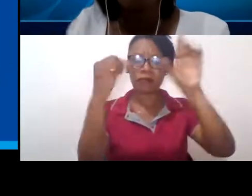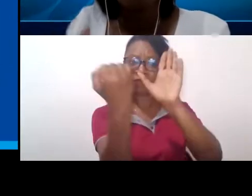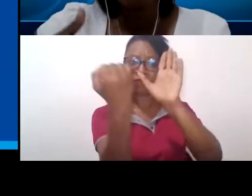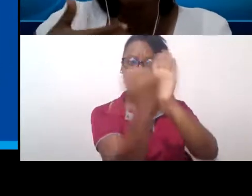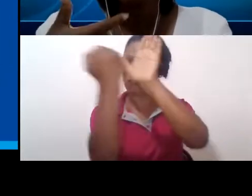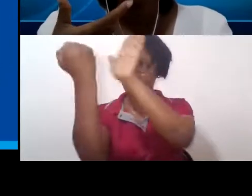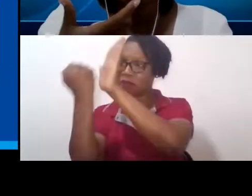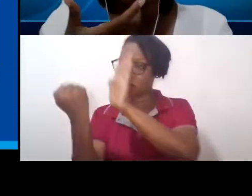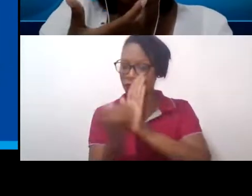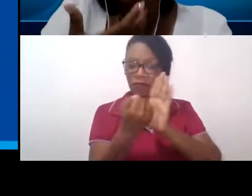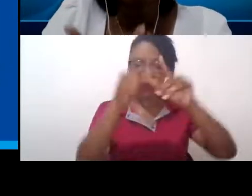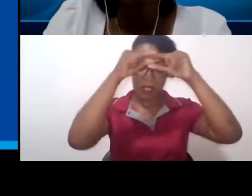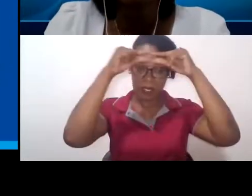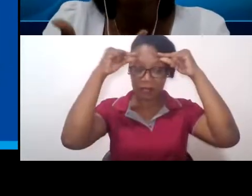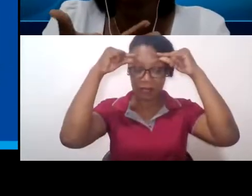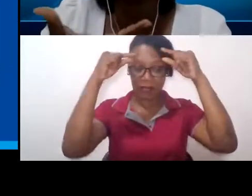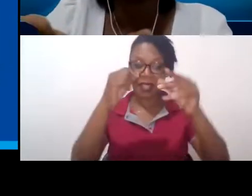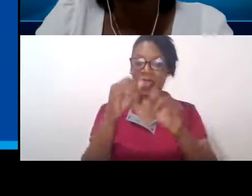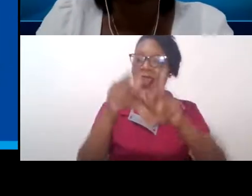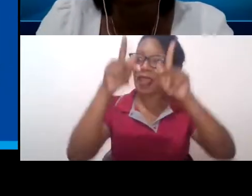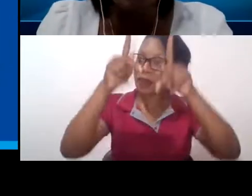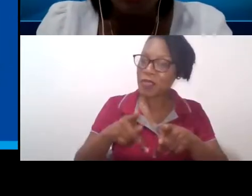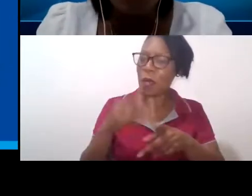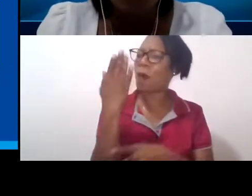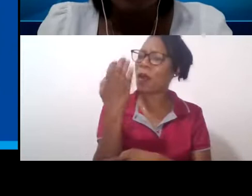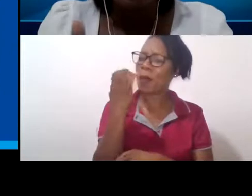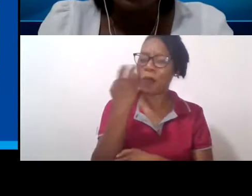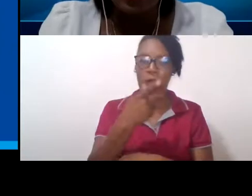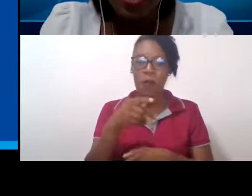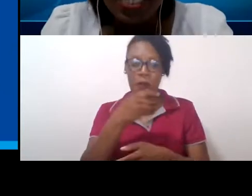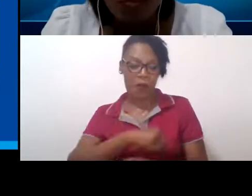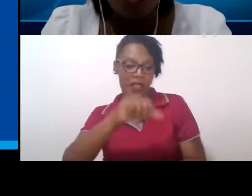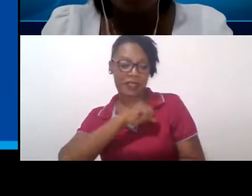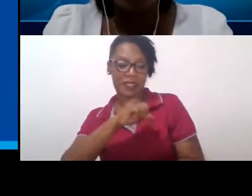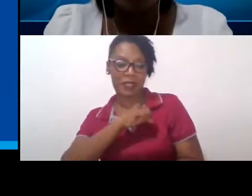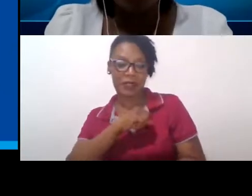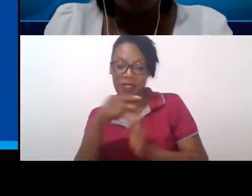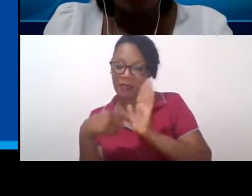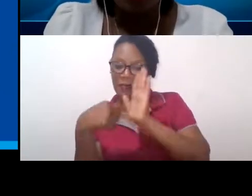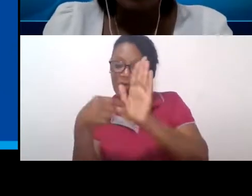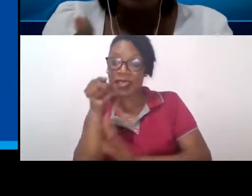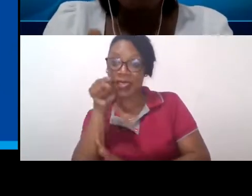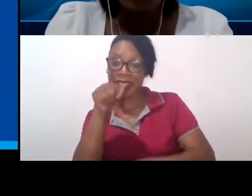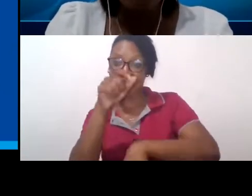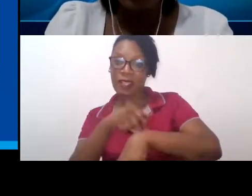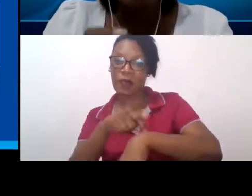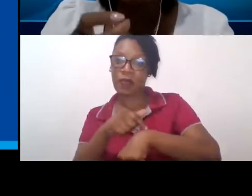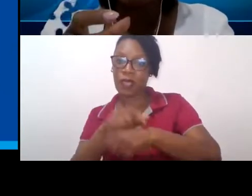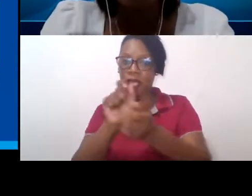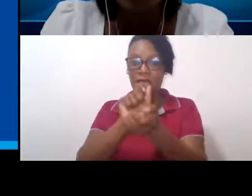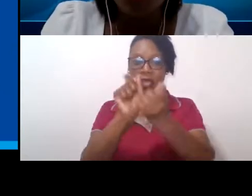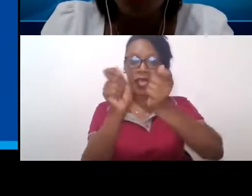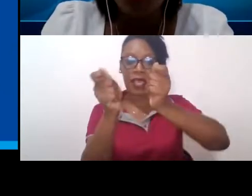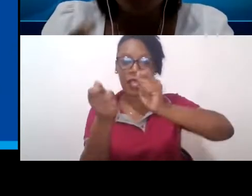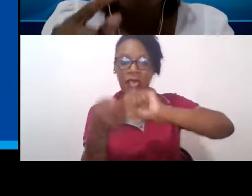por un comportamiento que mostraron en ese momento. Y cambiamos el